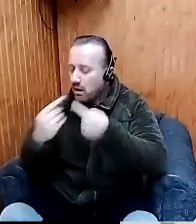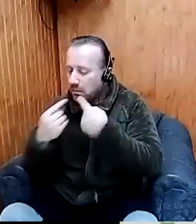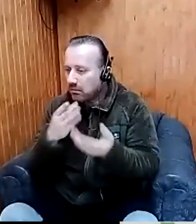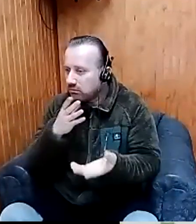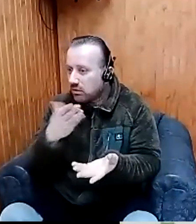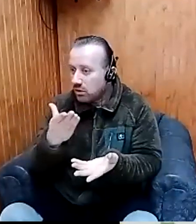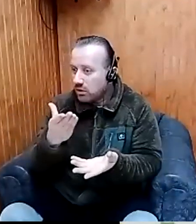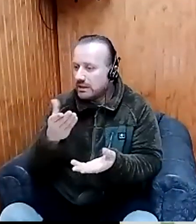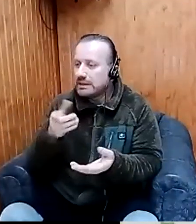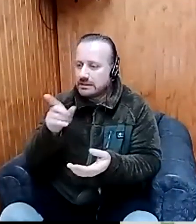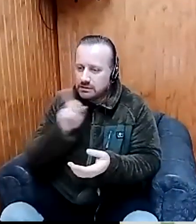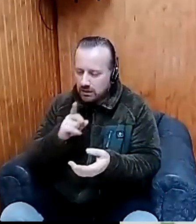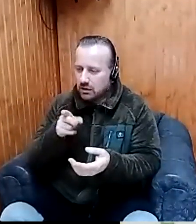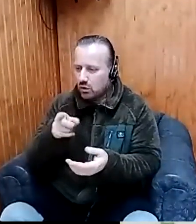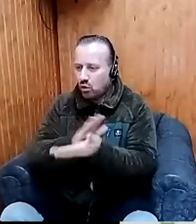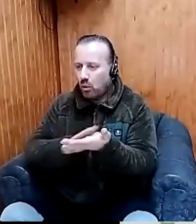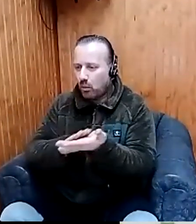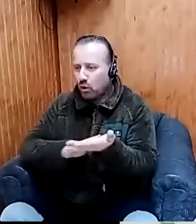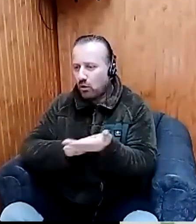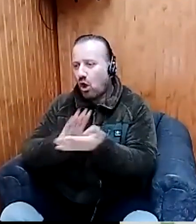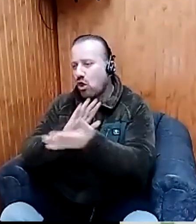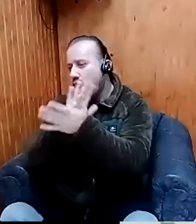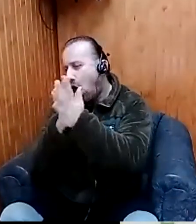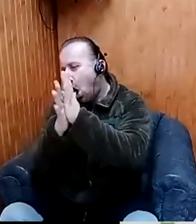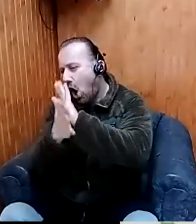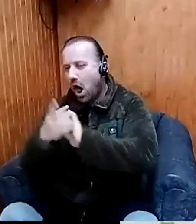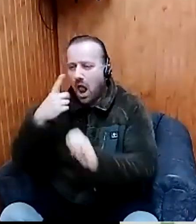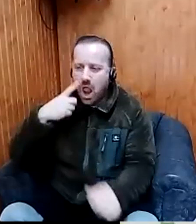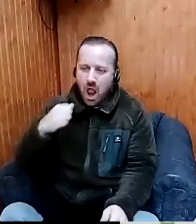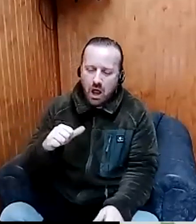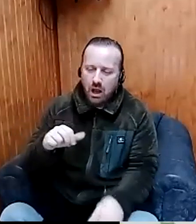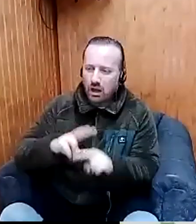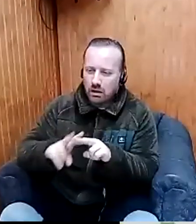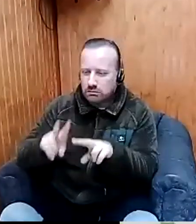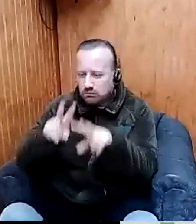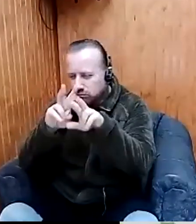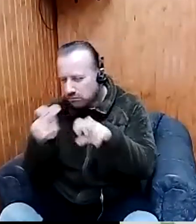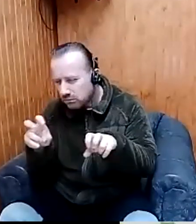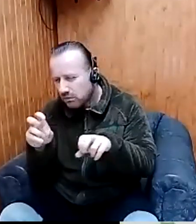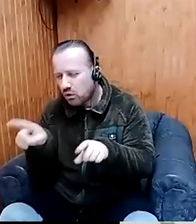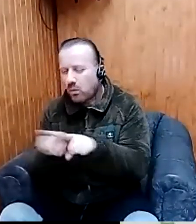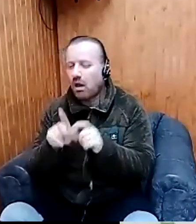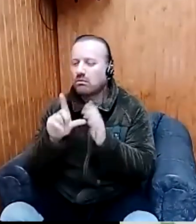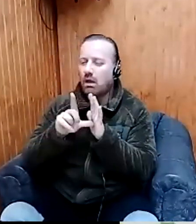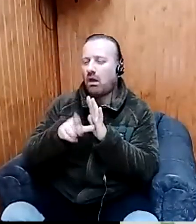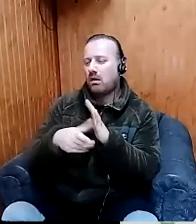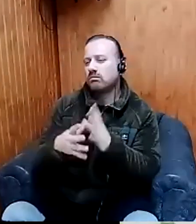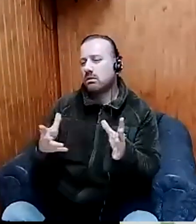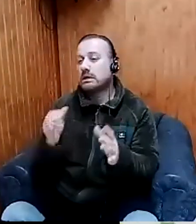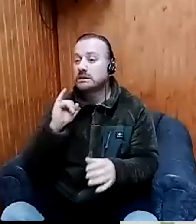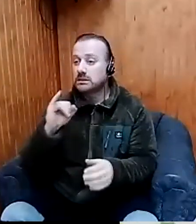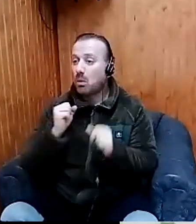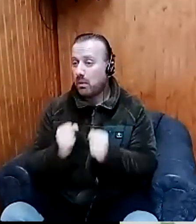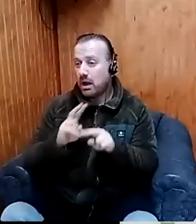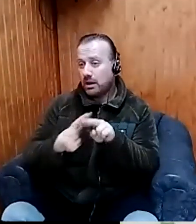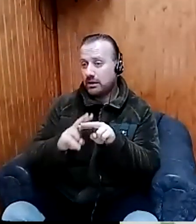tanto, no pueden pasarse el día haciendo indagación, porque si no sería todo muy lento, ¿no? Pero lo que sí que pueden hacer es